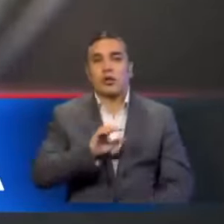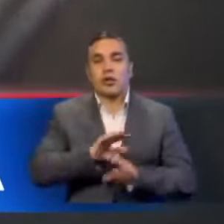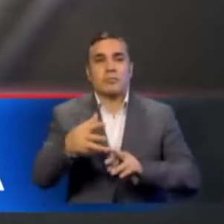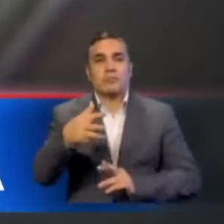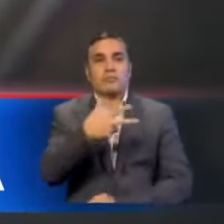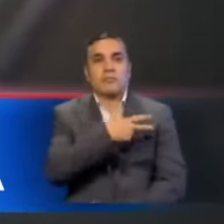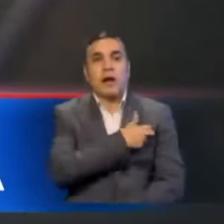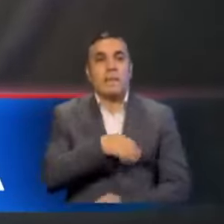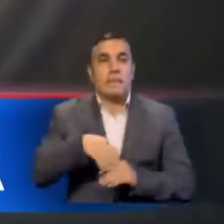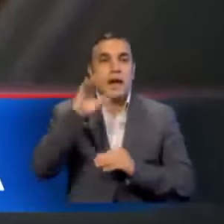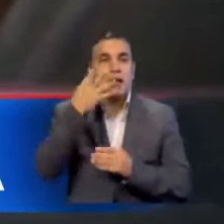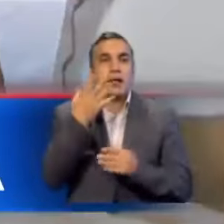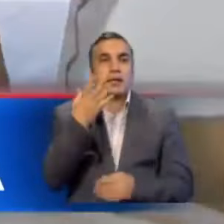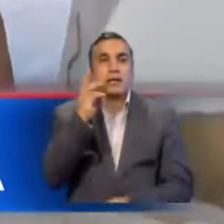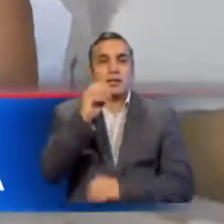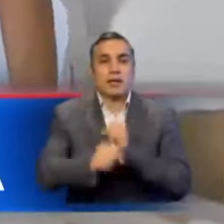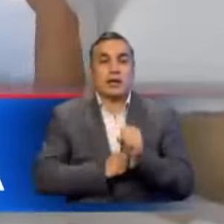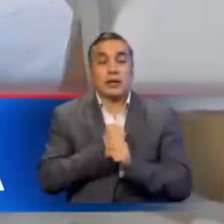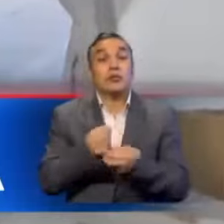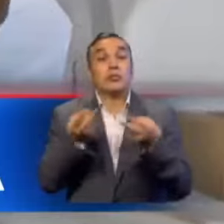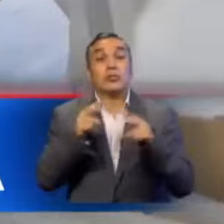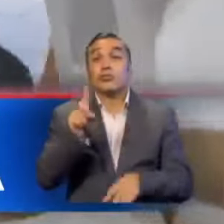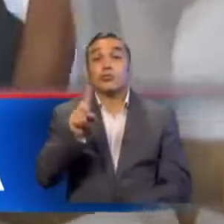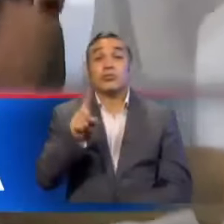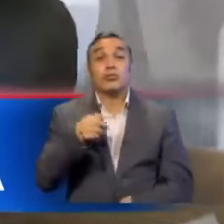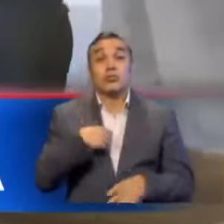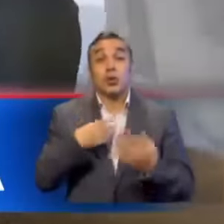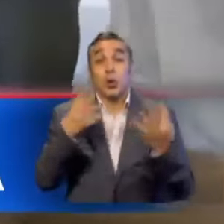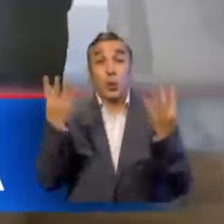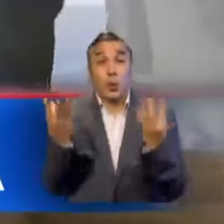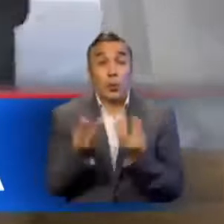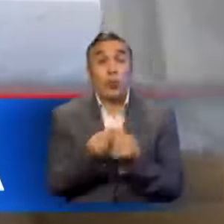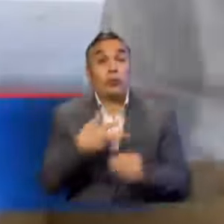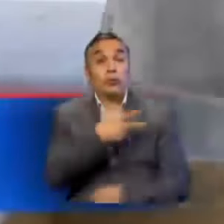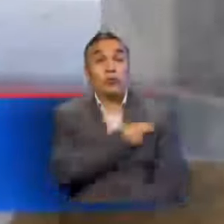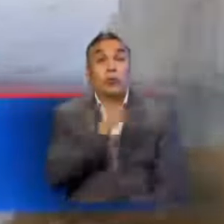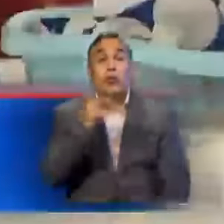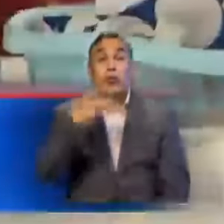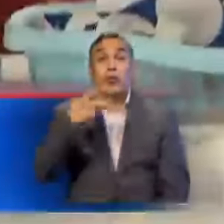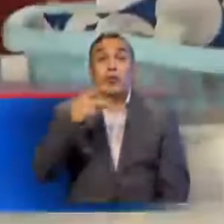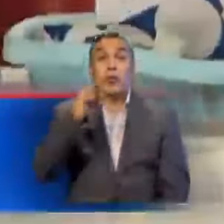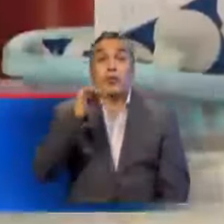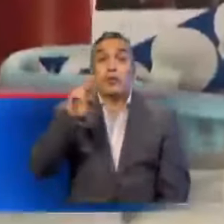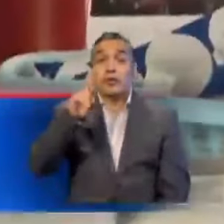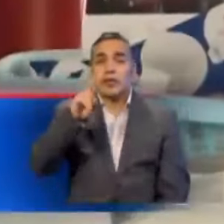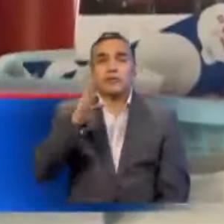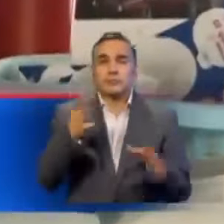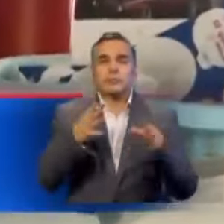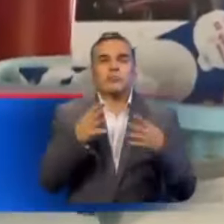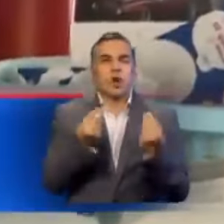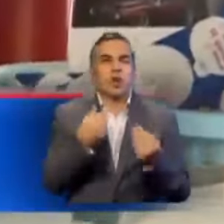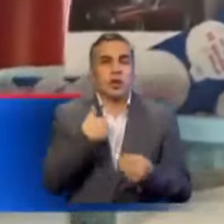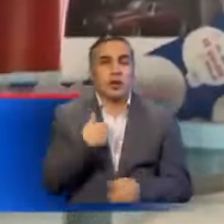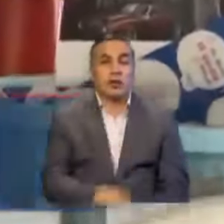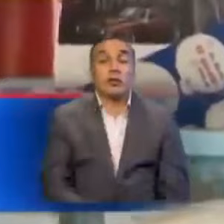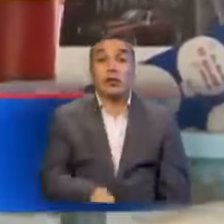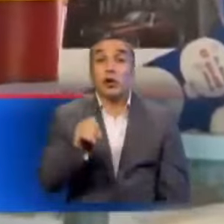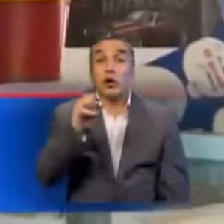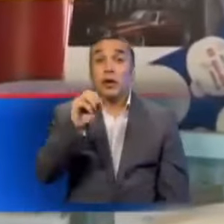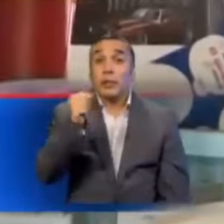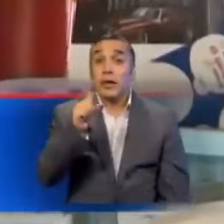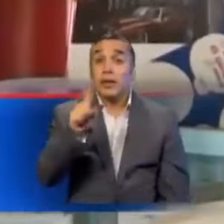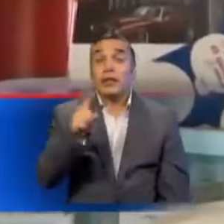16 años. El gobierno anunció además que no habrá escasez de las dosis de Pfizer. Por otro lado, documentos internos de la OMS